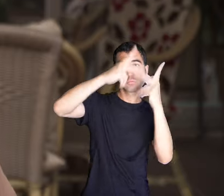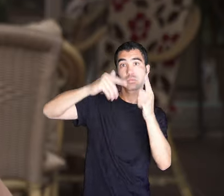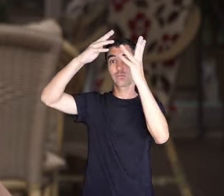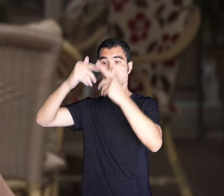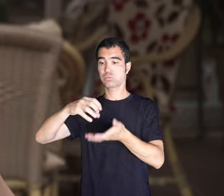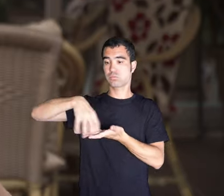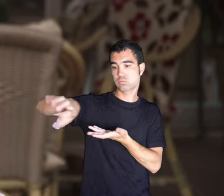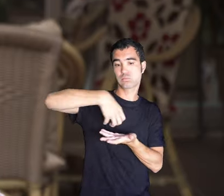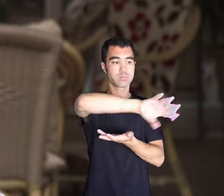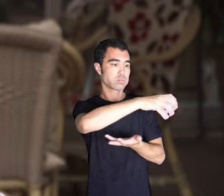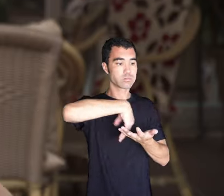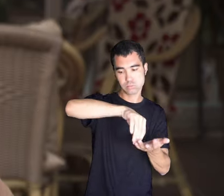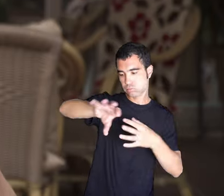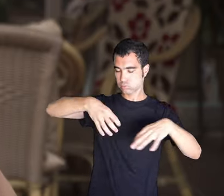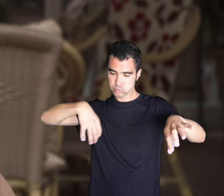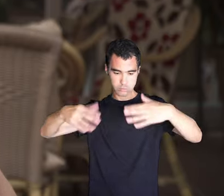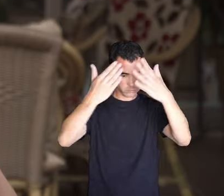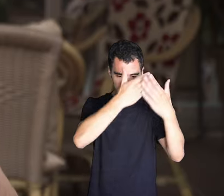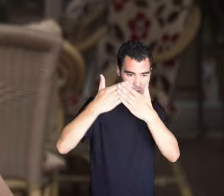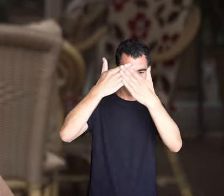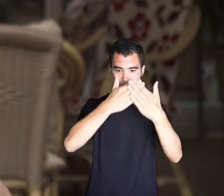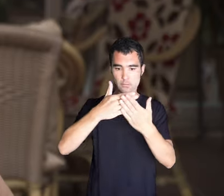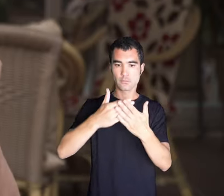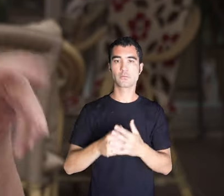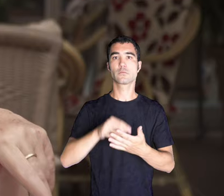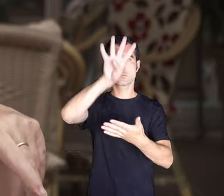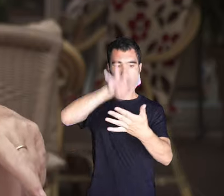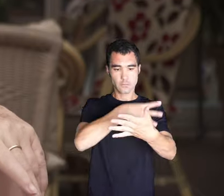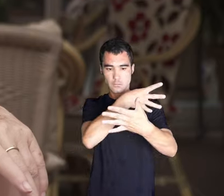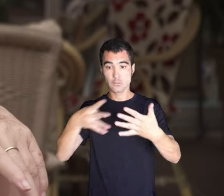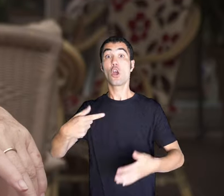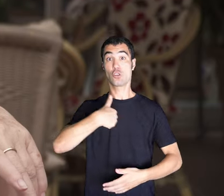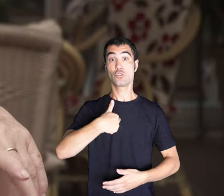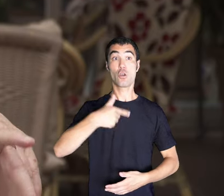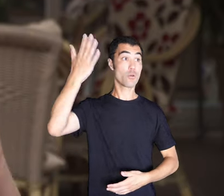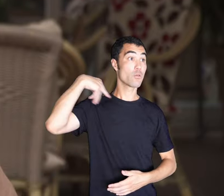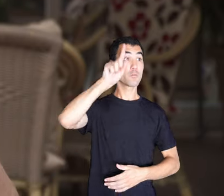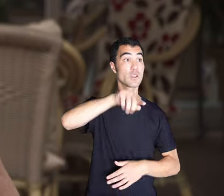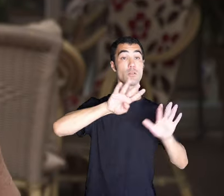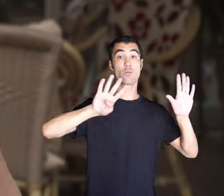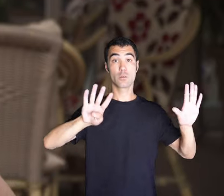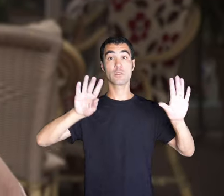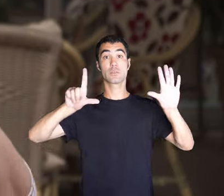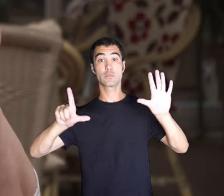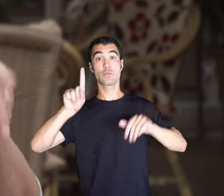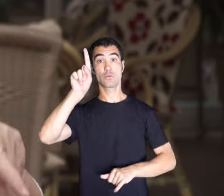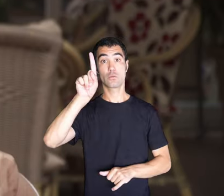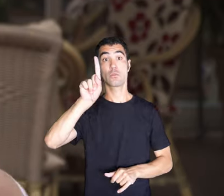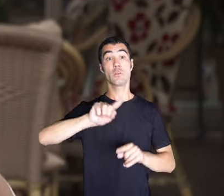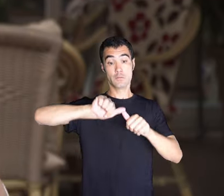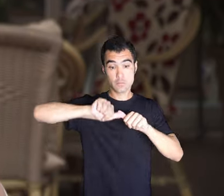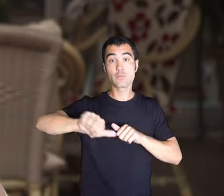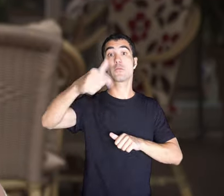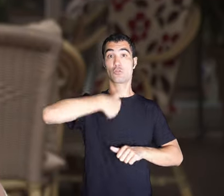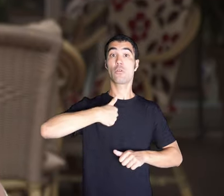las partes. Yo me acuerdo que también a partir del 71 yo hacía